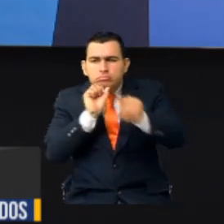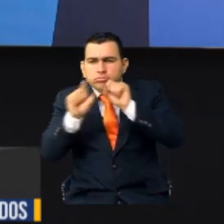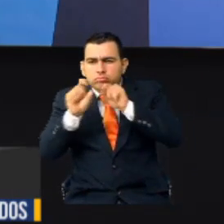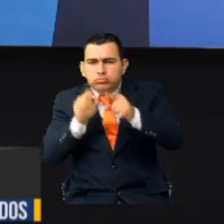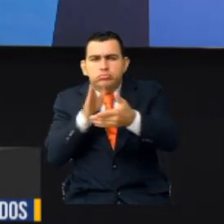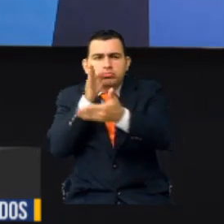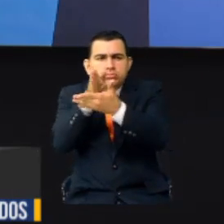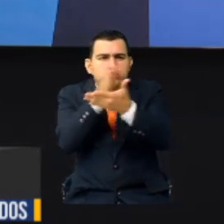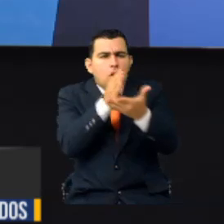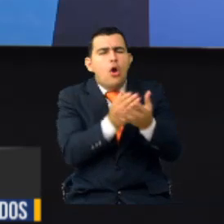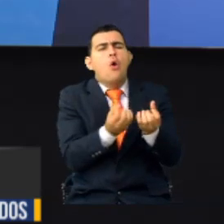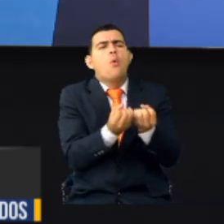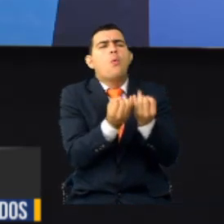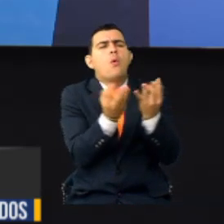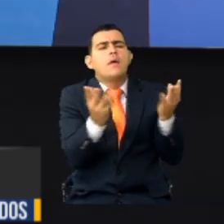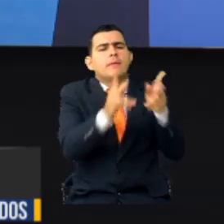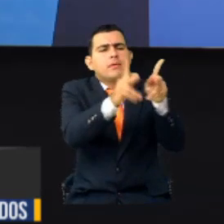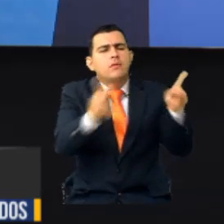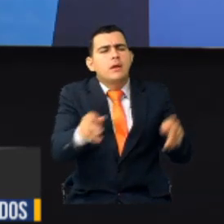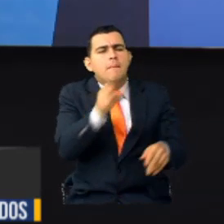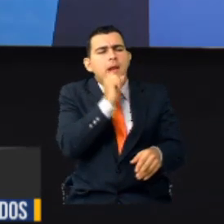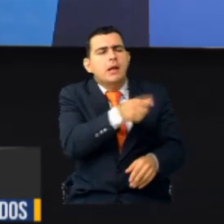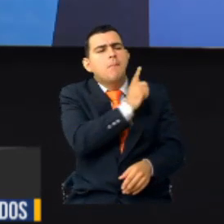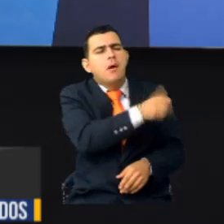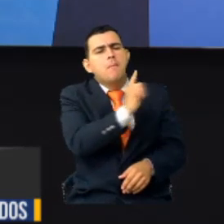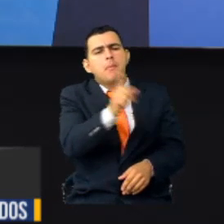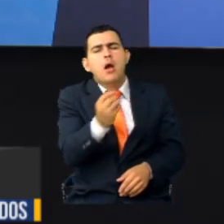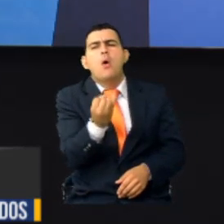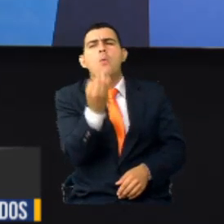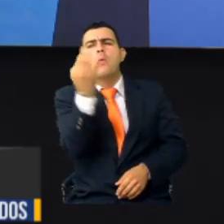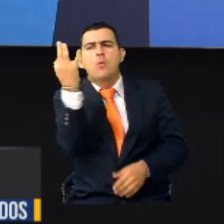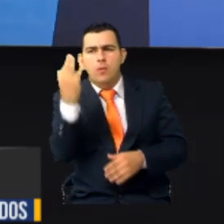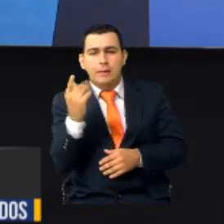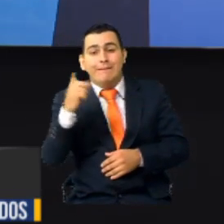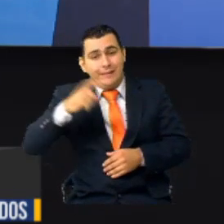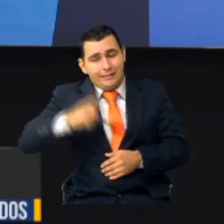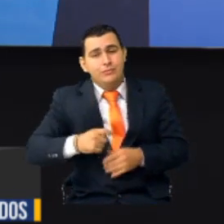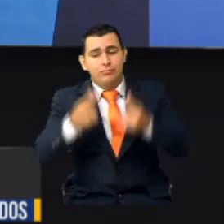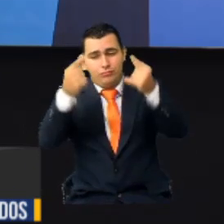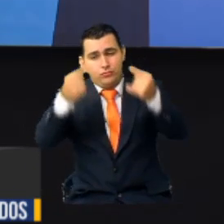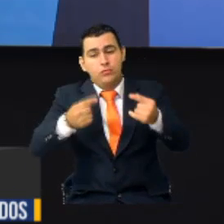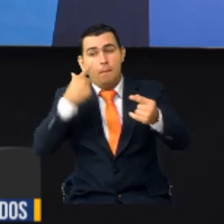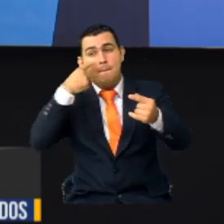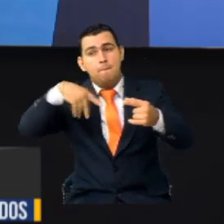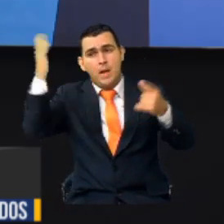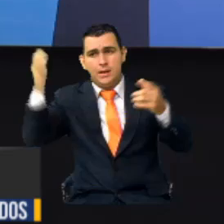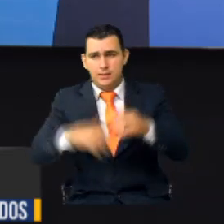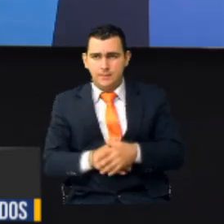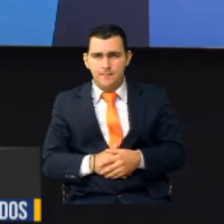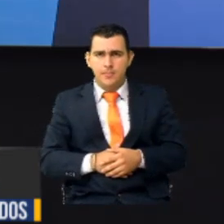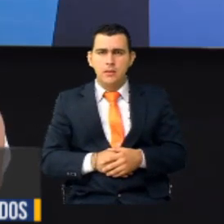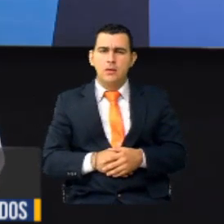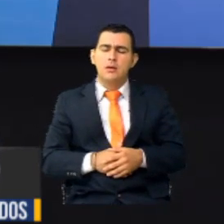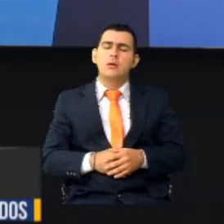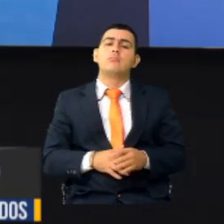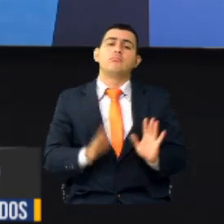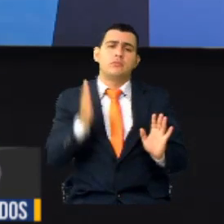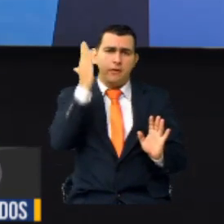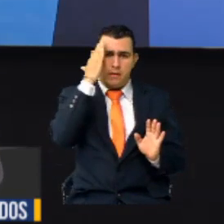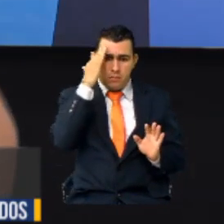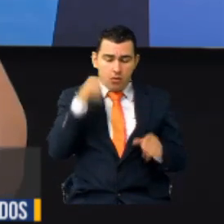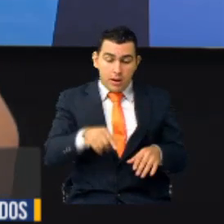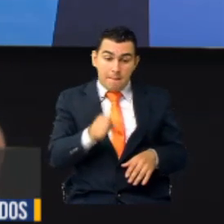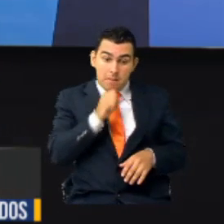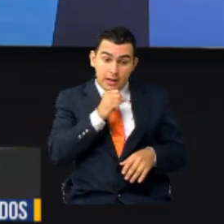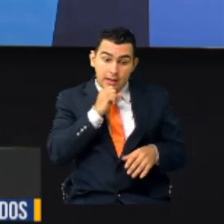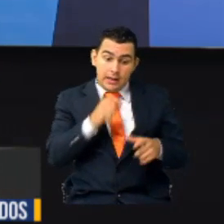la población total que tenemos en la ciudad, porque es mucho más de lo que muestran las cifras. Entonces esperamos que con ese nuevo censo se pueda demostrar que somos muchos más los